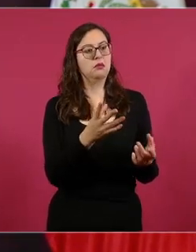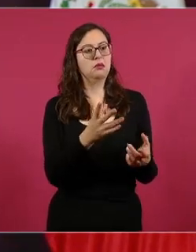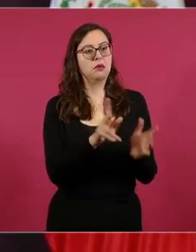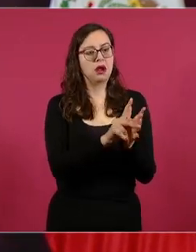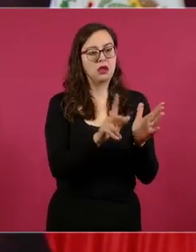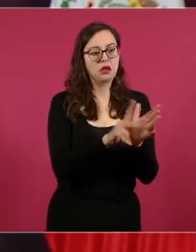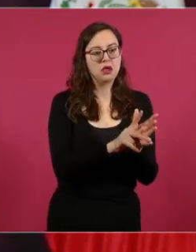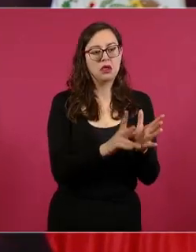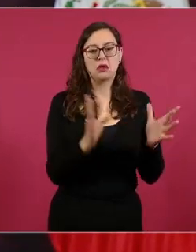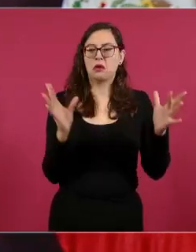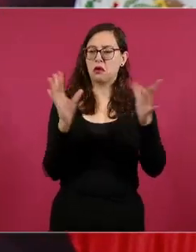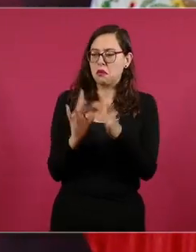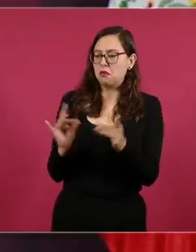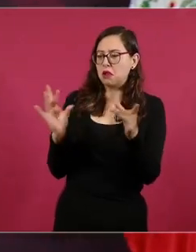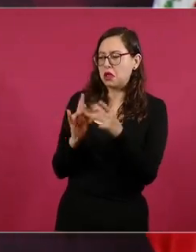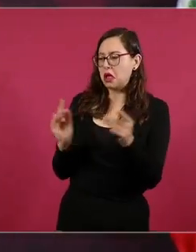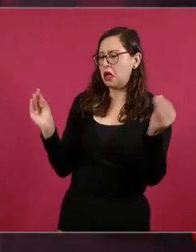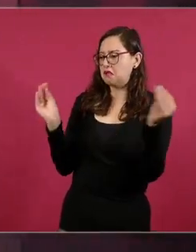En cambio,